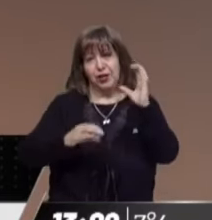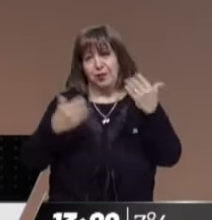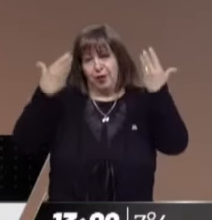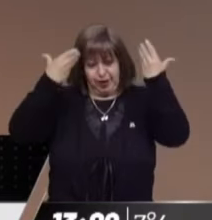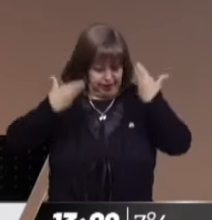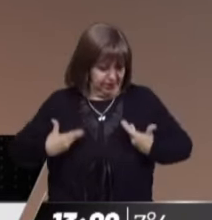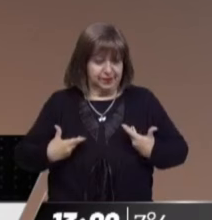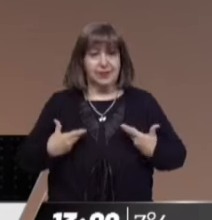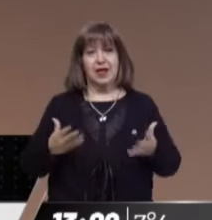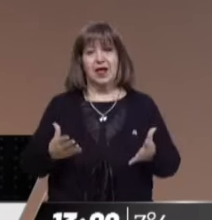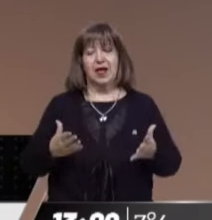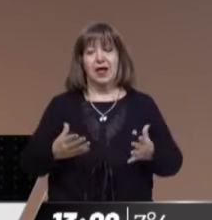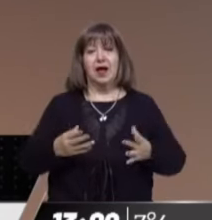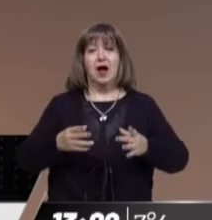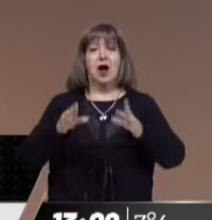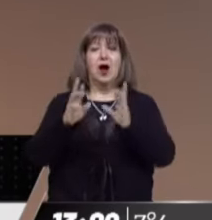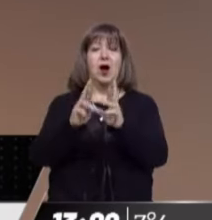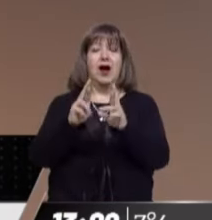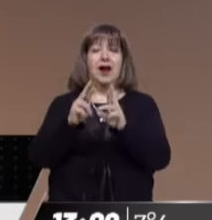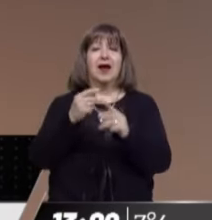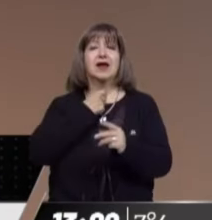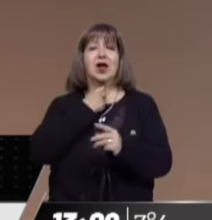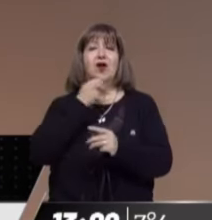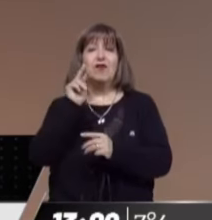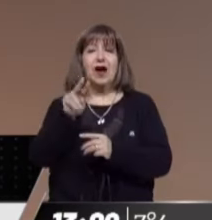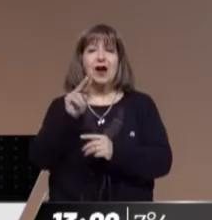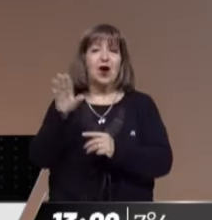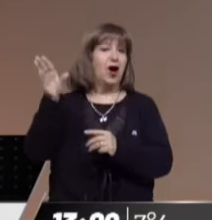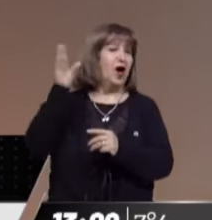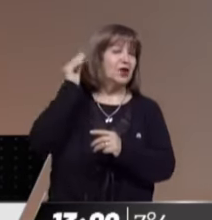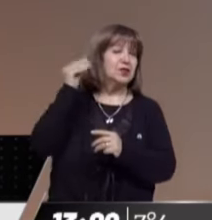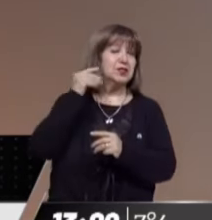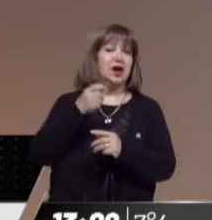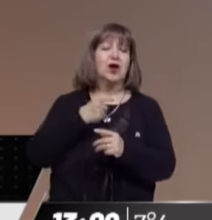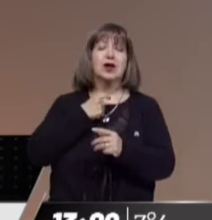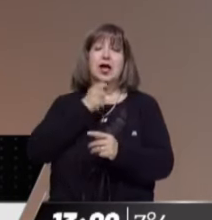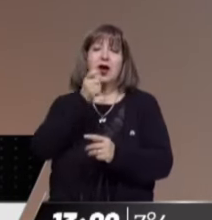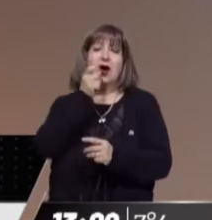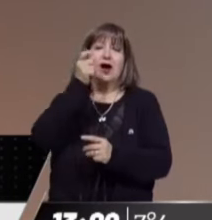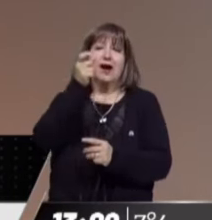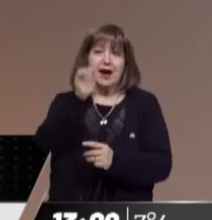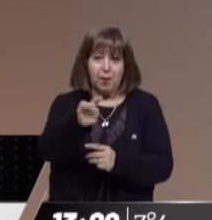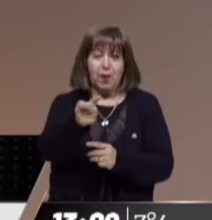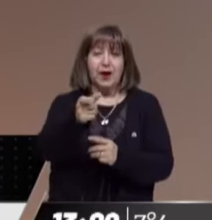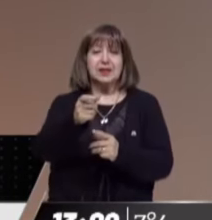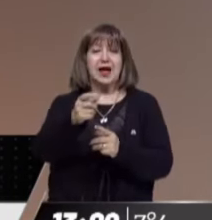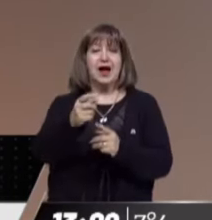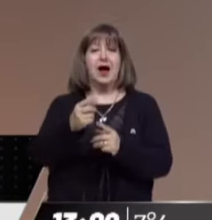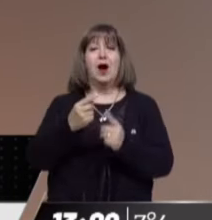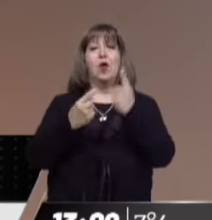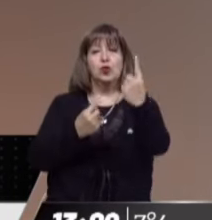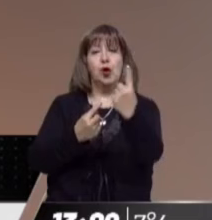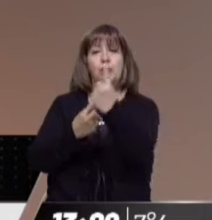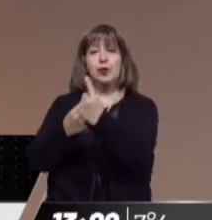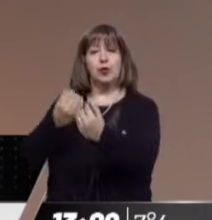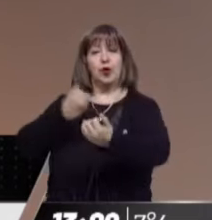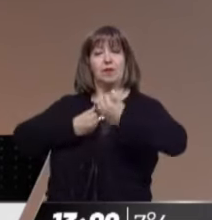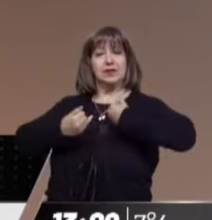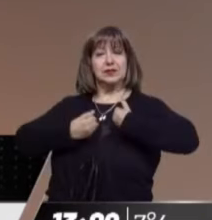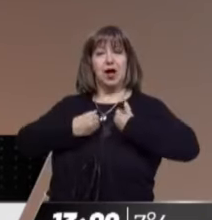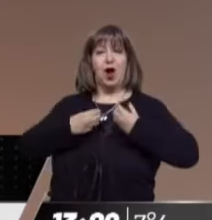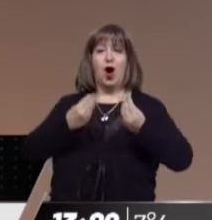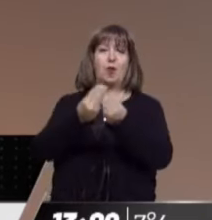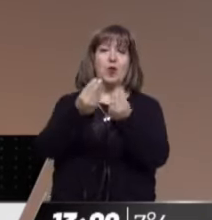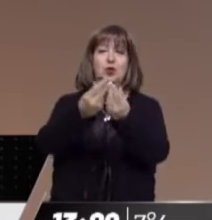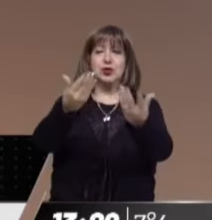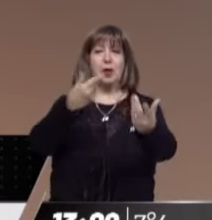razones. Espero escucharlos, verlos y contestarles a uno por uno. O por